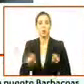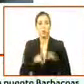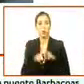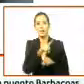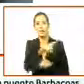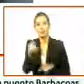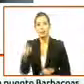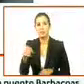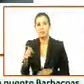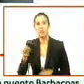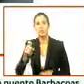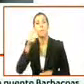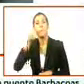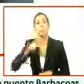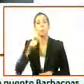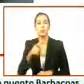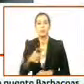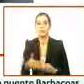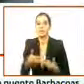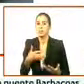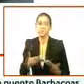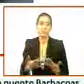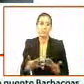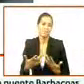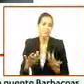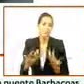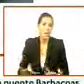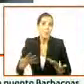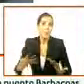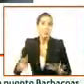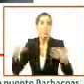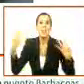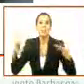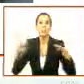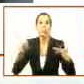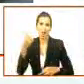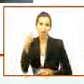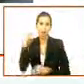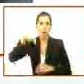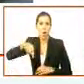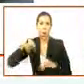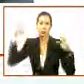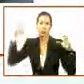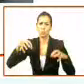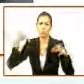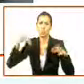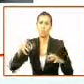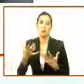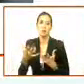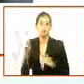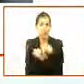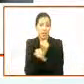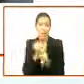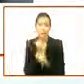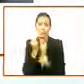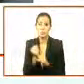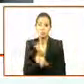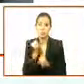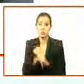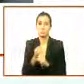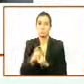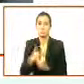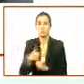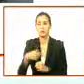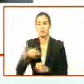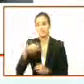pueblo a pesar de las contingencias de la propia naturaleza ha estado lloviendo ayer, hoy hemos estado trabajando durante todo este tiempo y así que mi